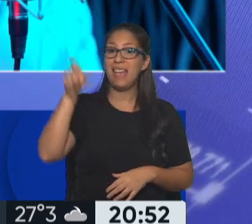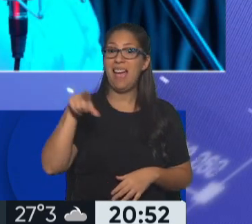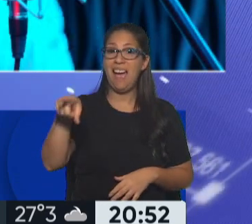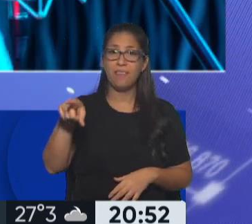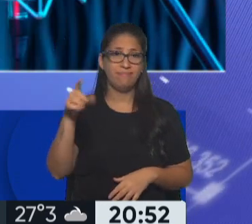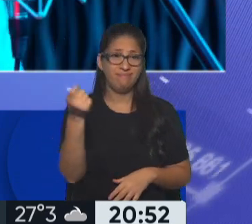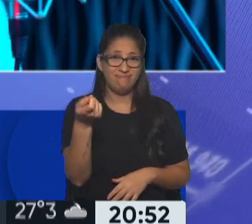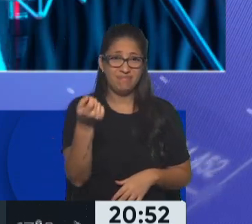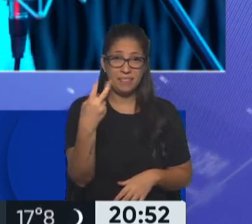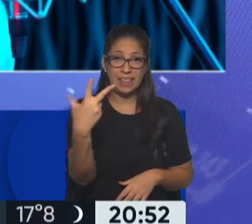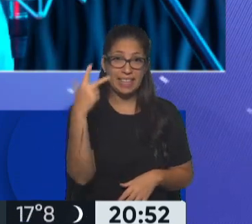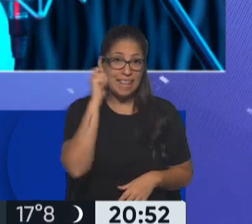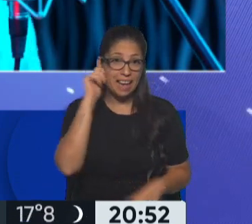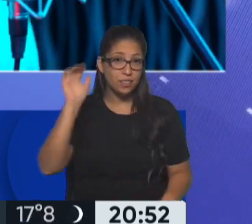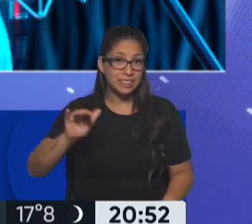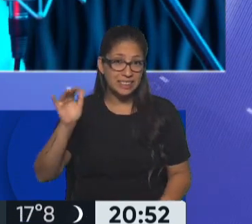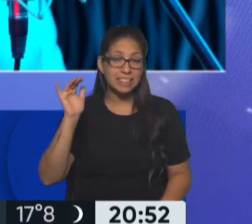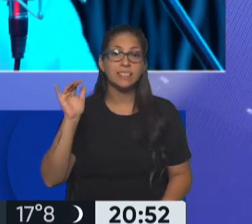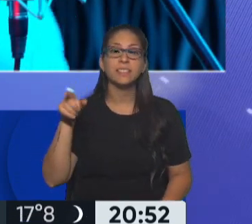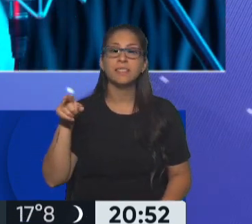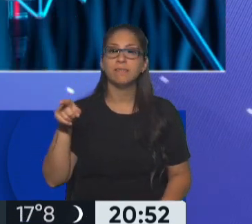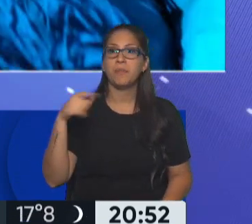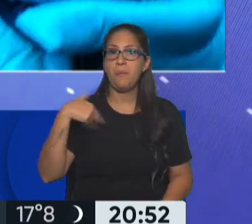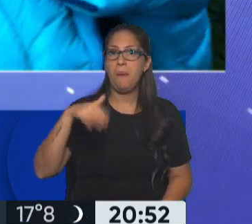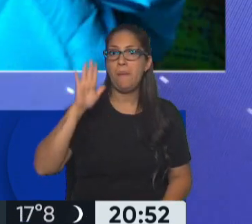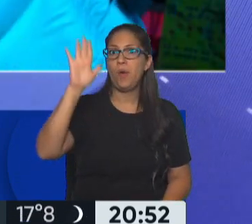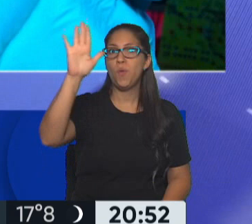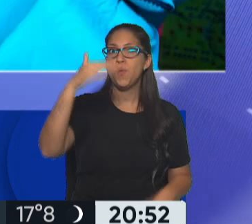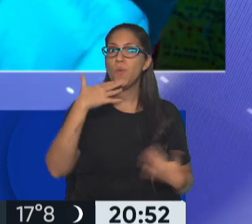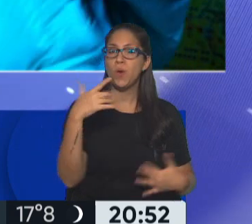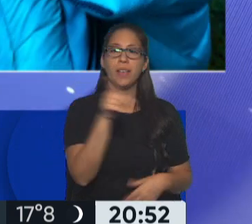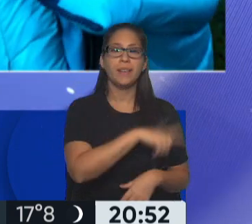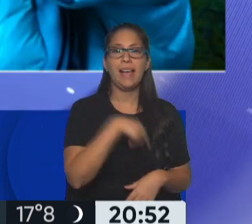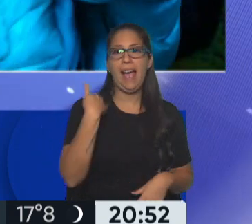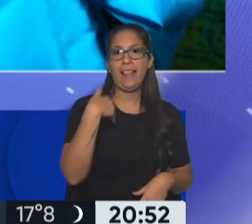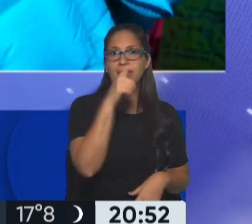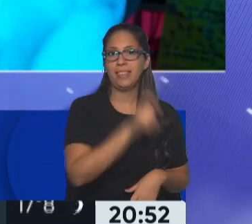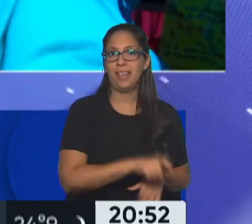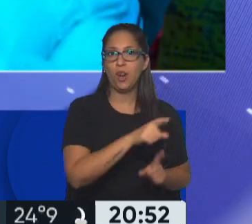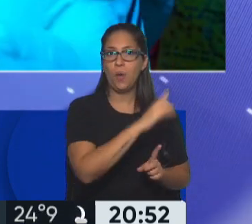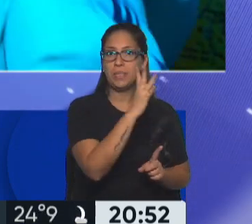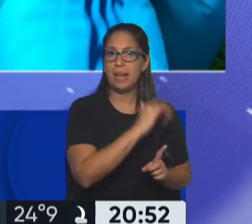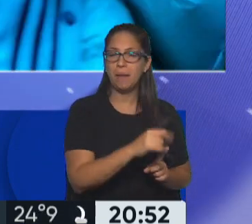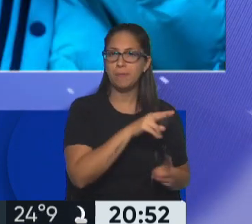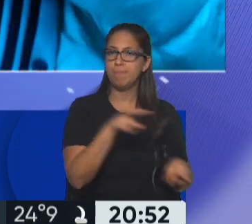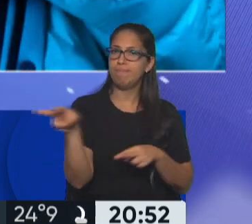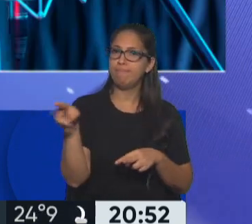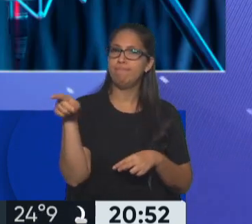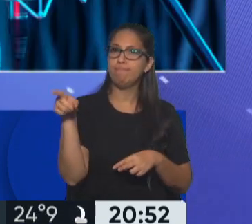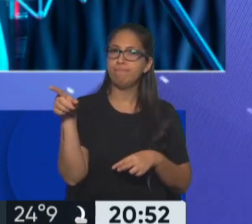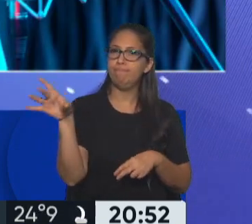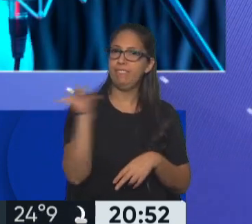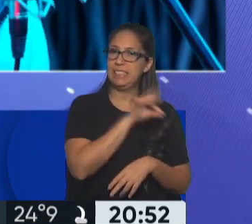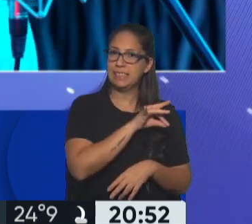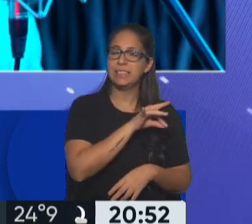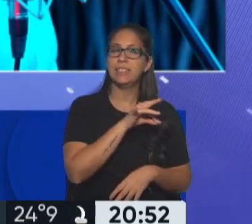apenas 23 años, o sea, una promesa, y el productor argentino claramente puso el ojo en él porque sabe